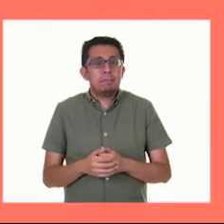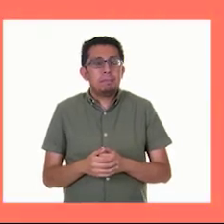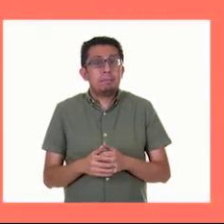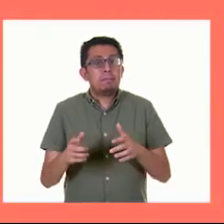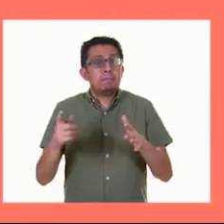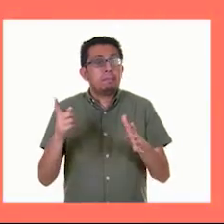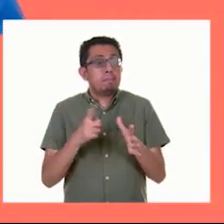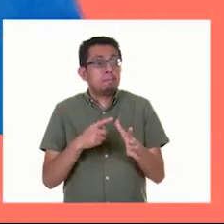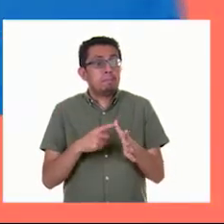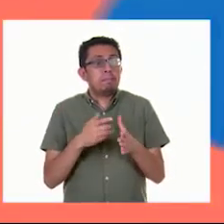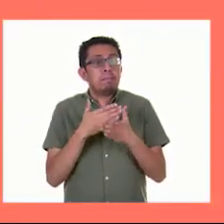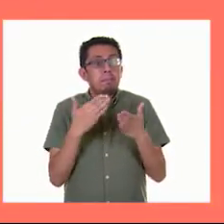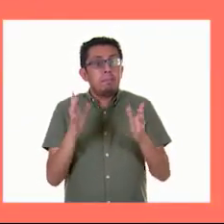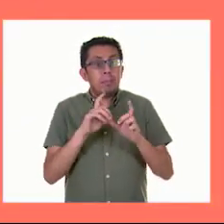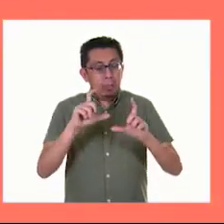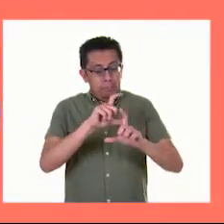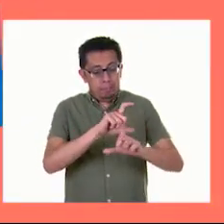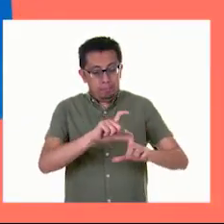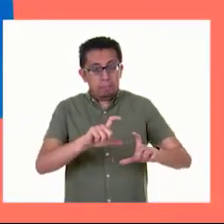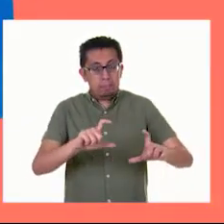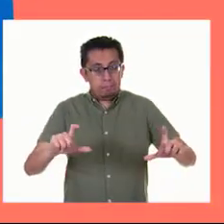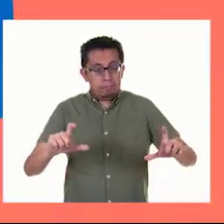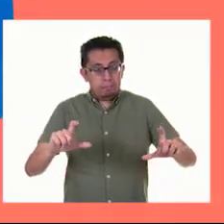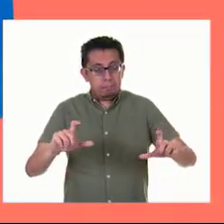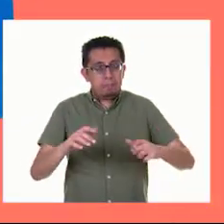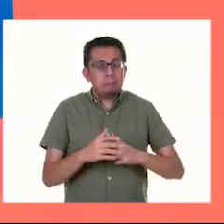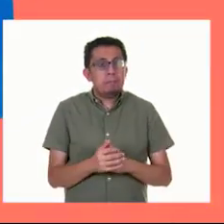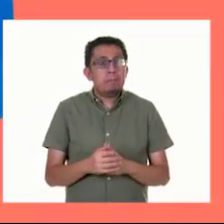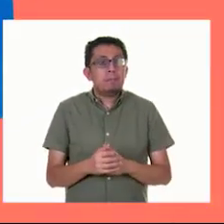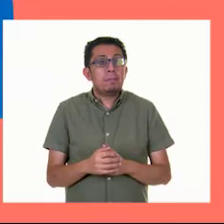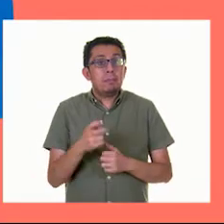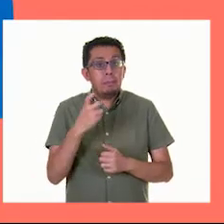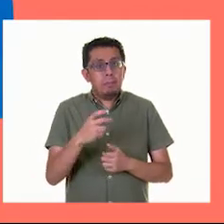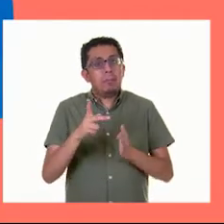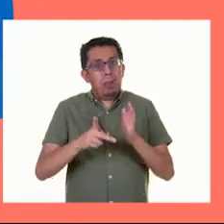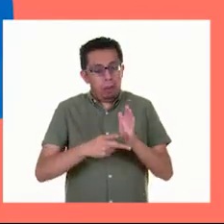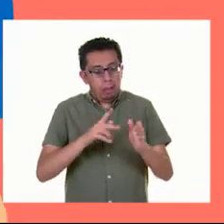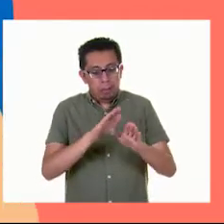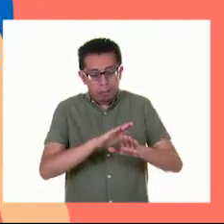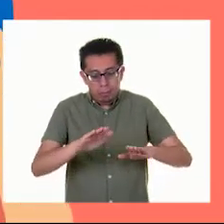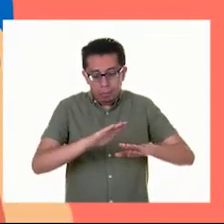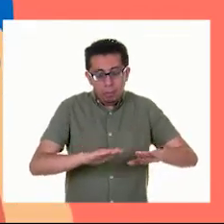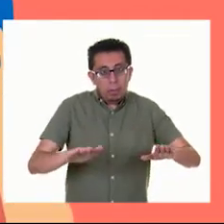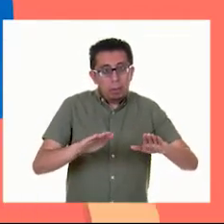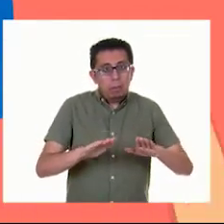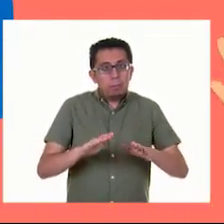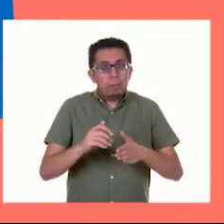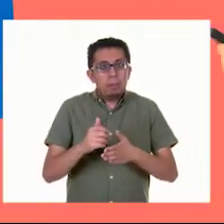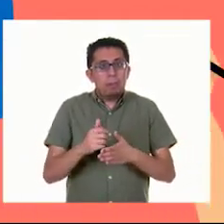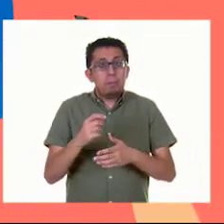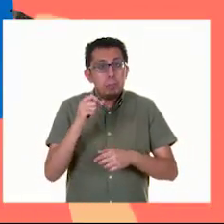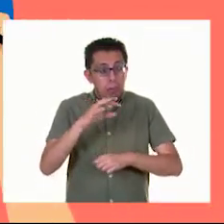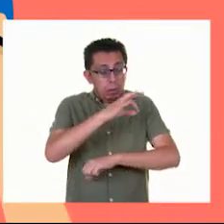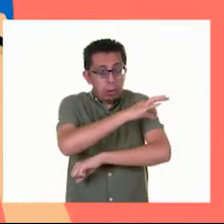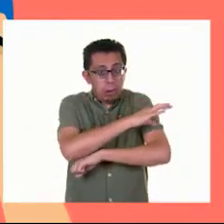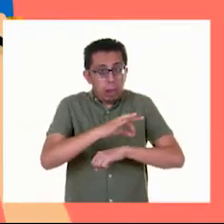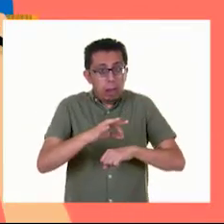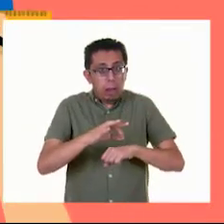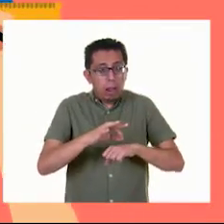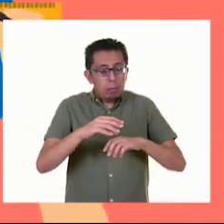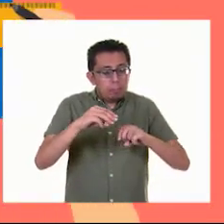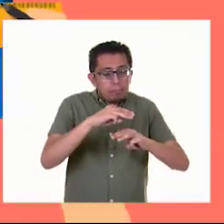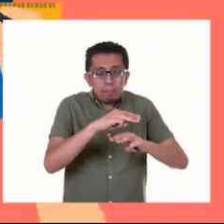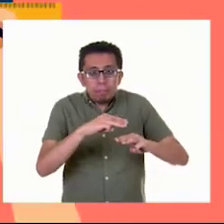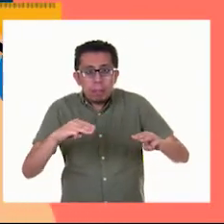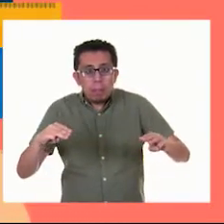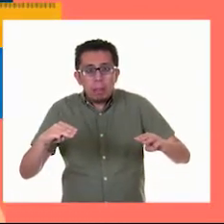5. Ahora tenemos un pequeño pedazo de playera. Estira a lo ancho y con ayuda de la regla, mide y marca con